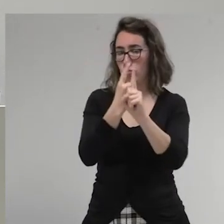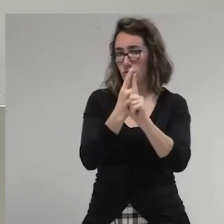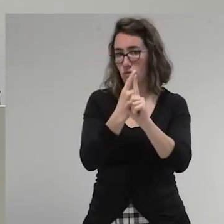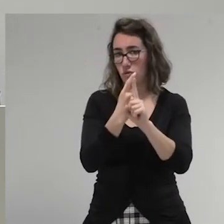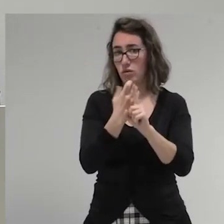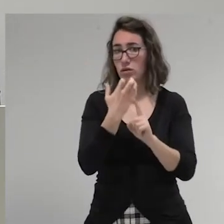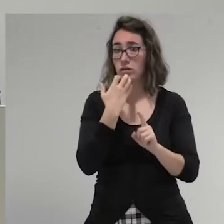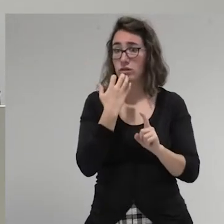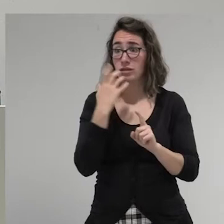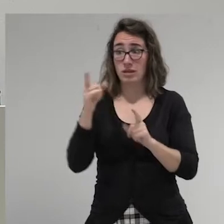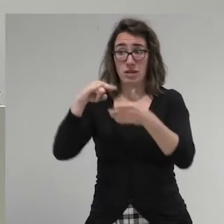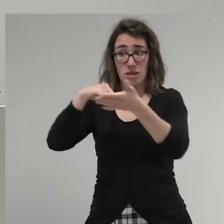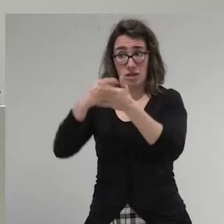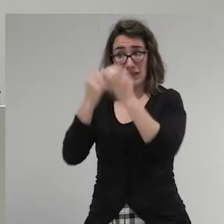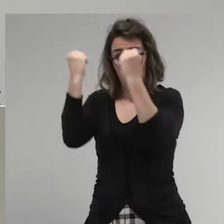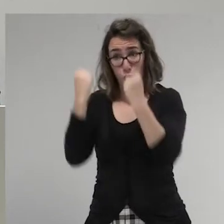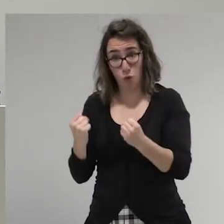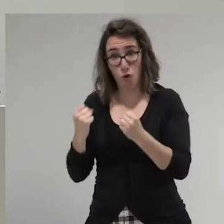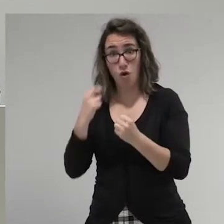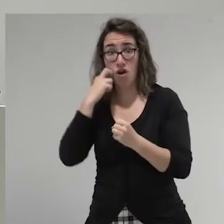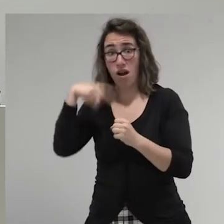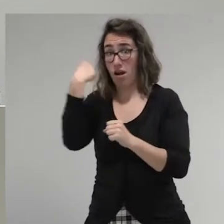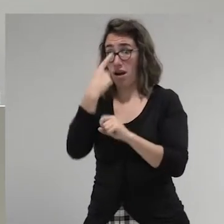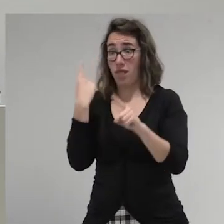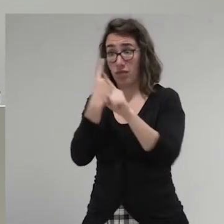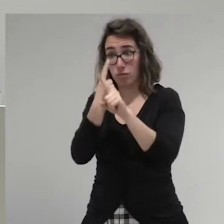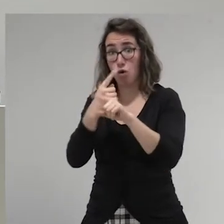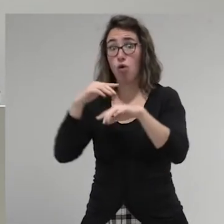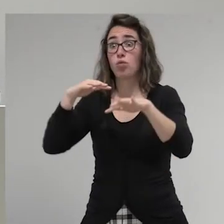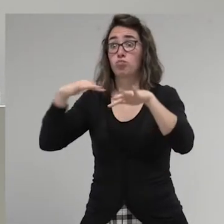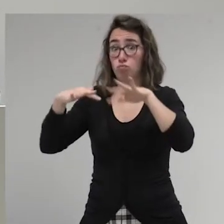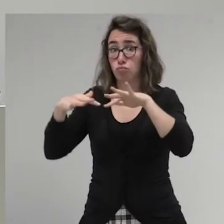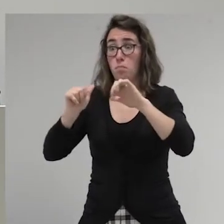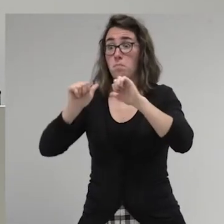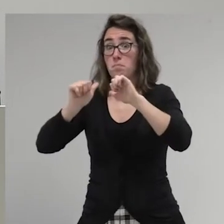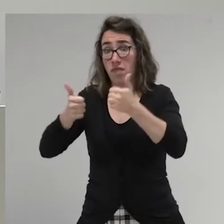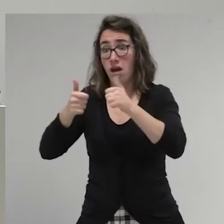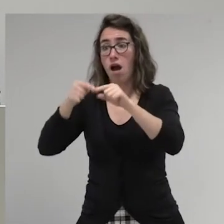del racismo institucional produce varias... mueve varias cosas,